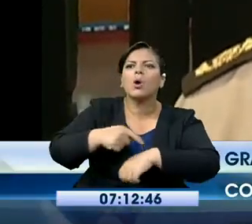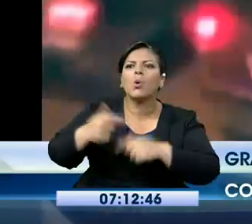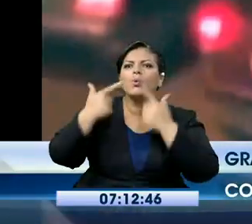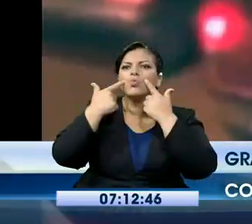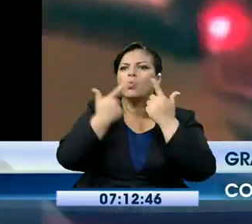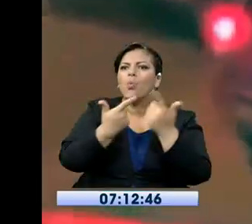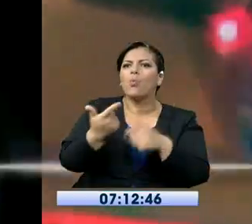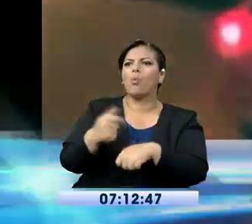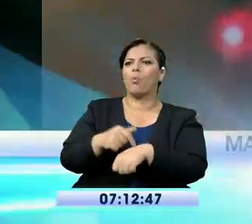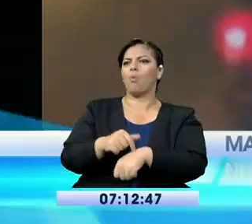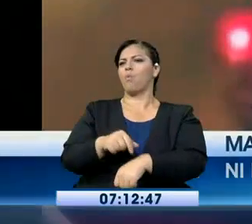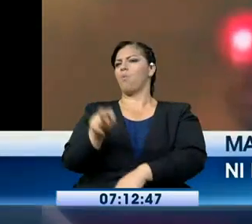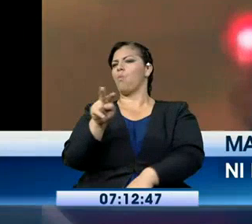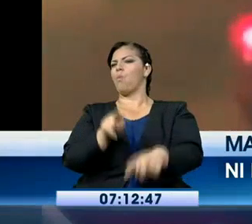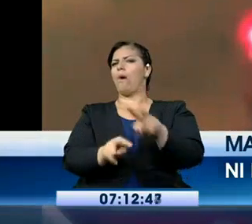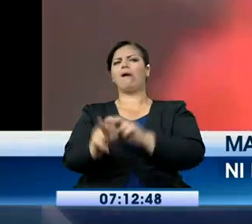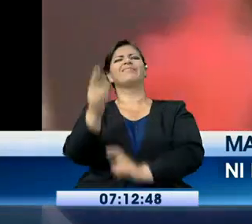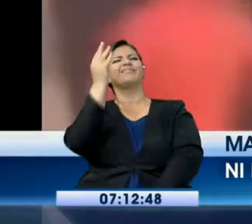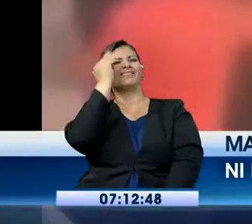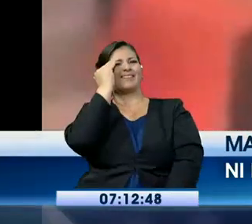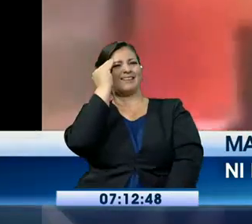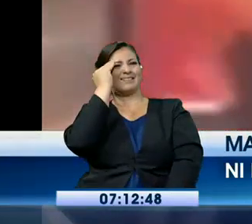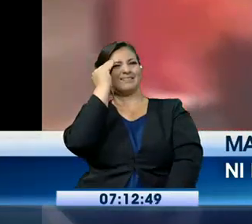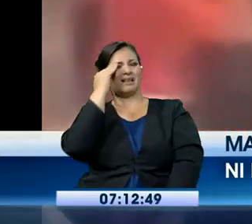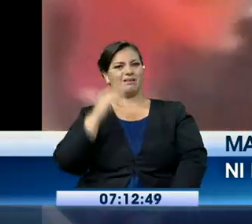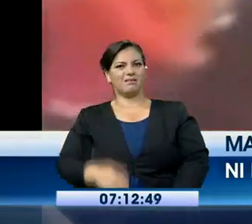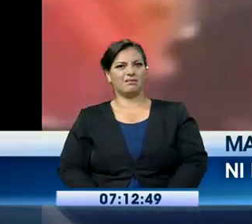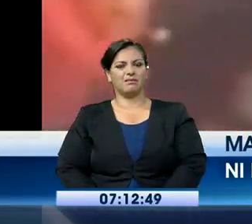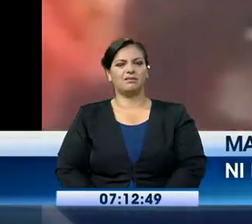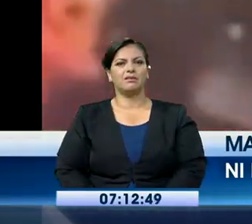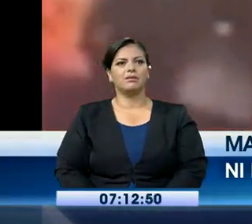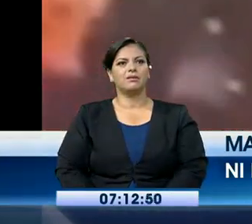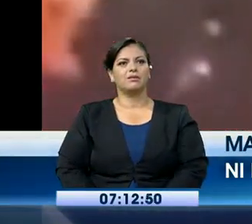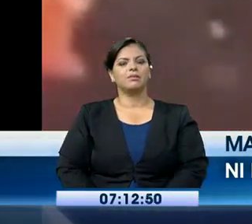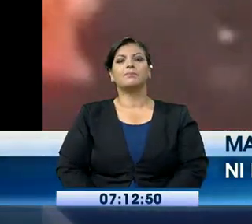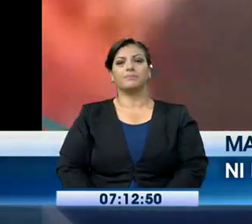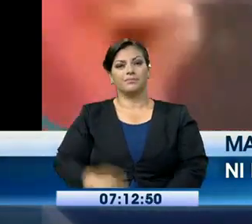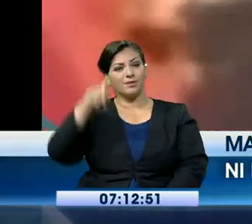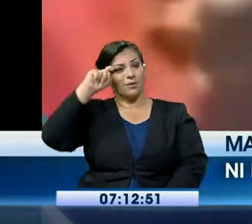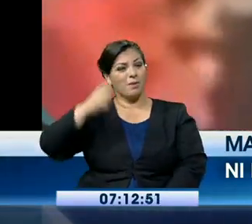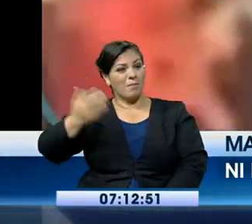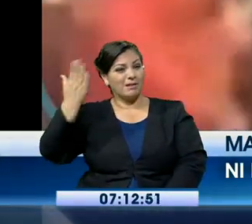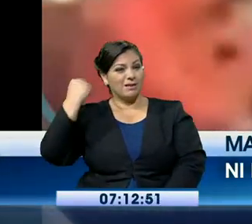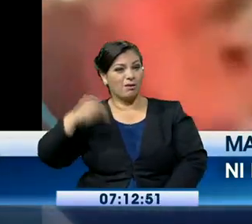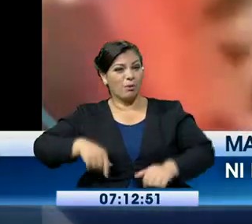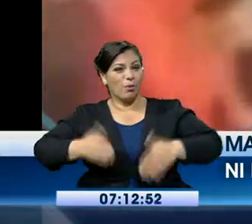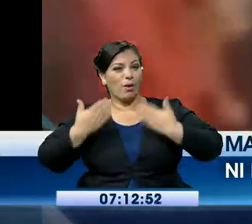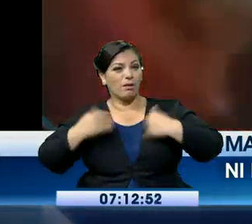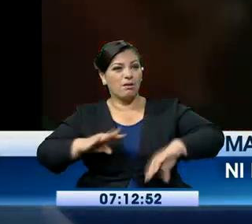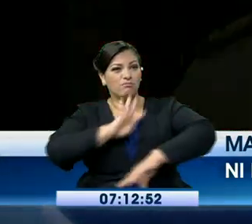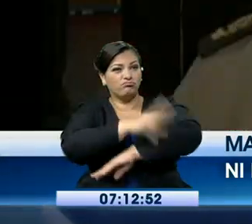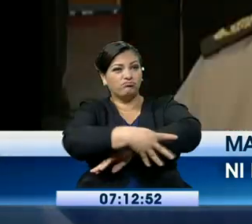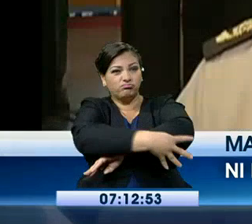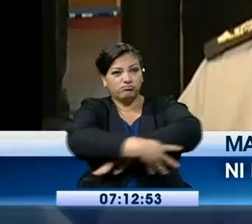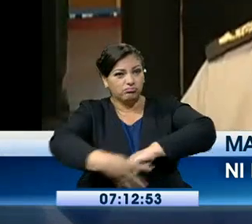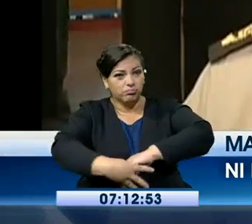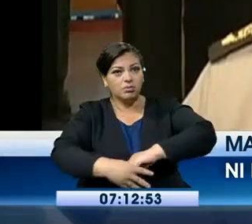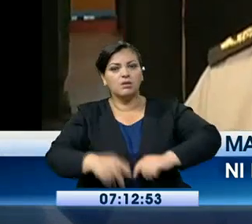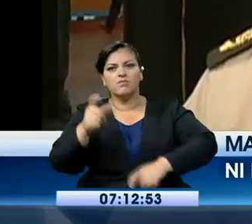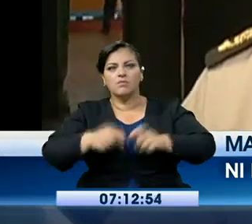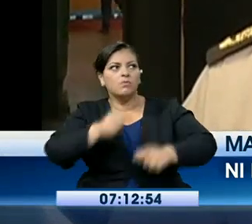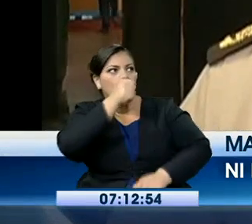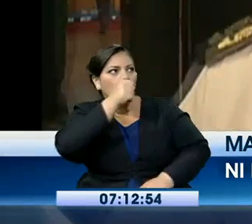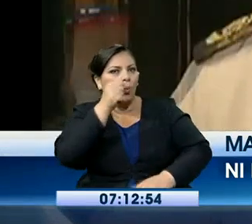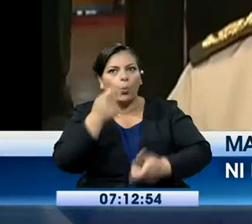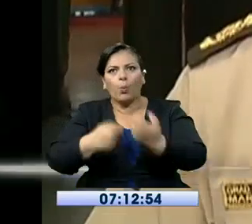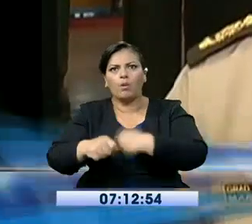delito. ¿No cabría una intervención como en el suburbio, la mal llamada Bahía de la Droga o la mal llamada Zona H entonces? En realidad no.